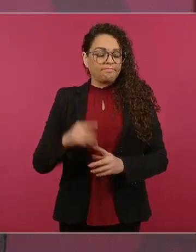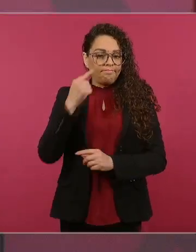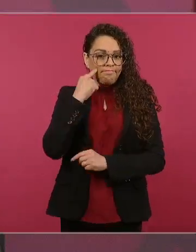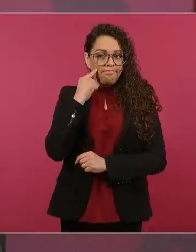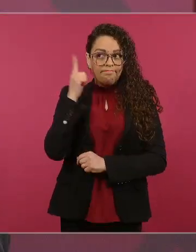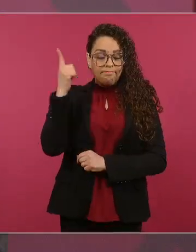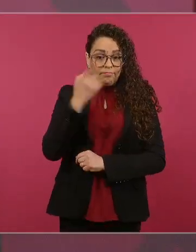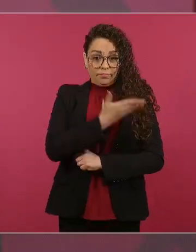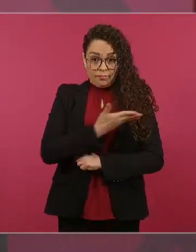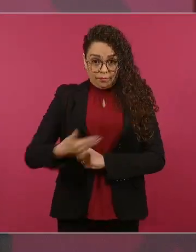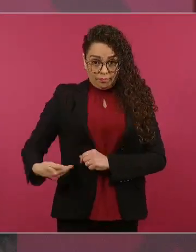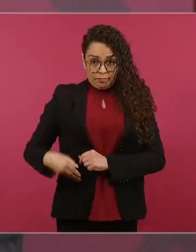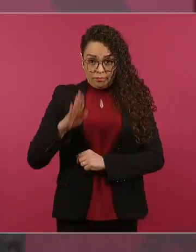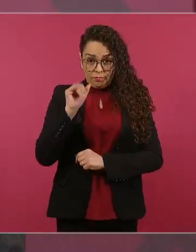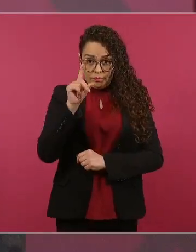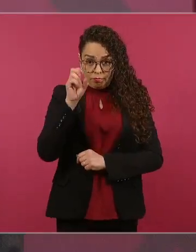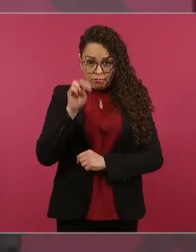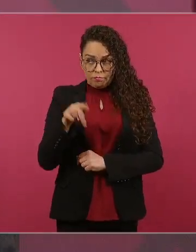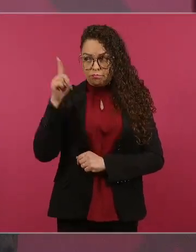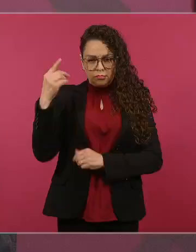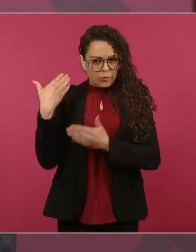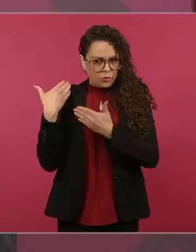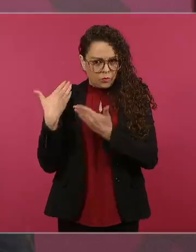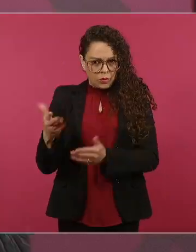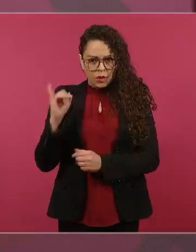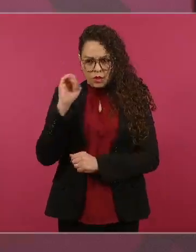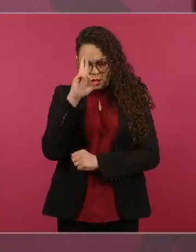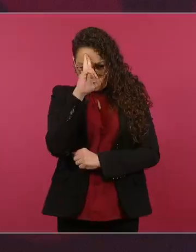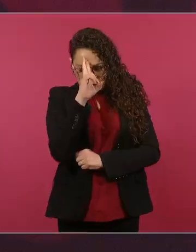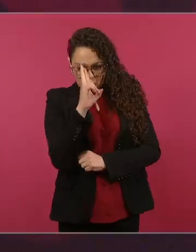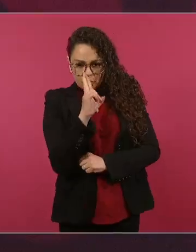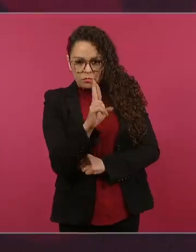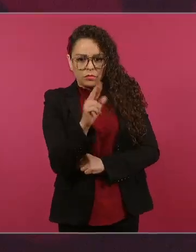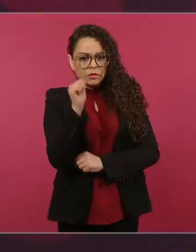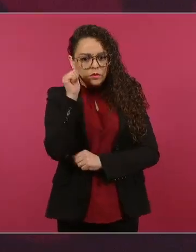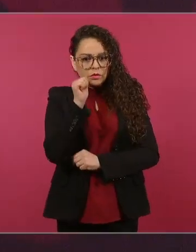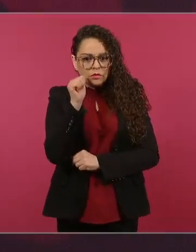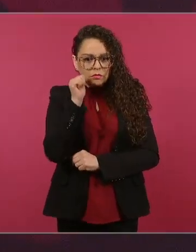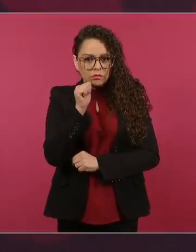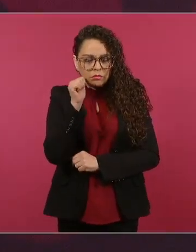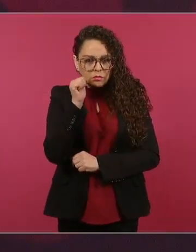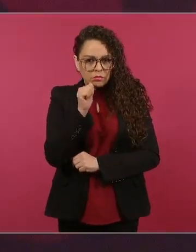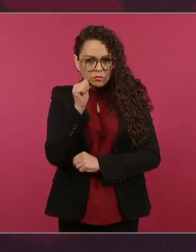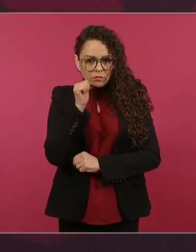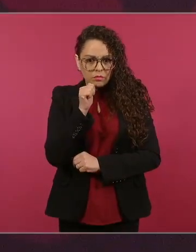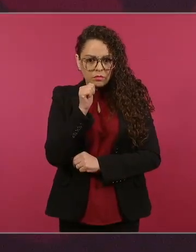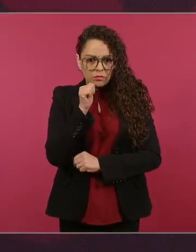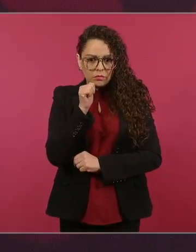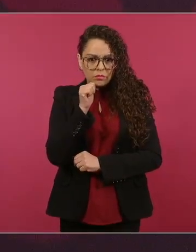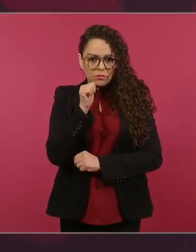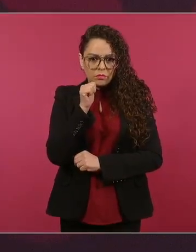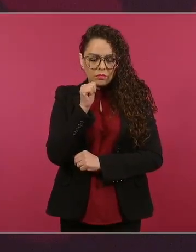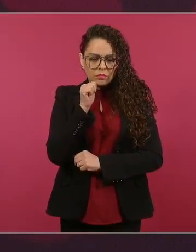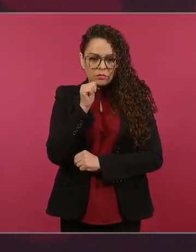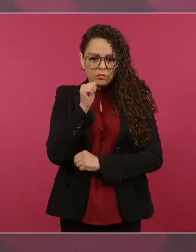es, repito, respetuoso, y vale más hablar así, con